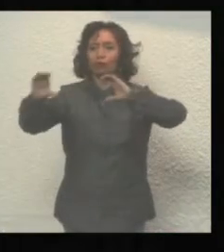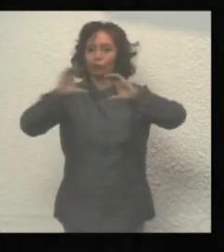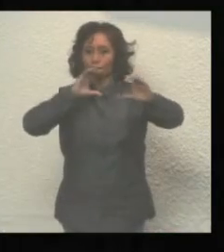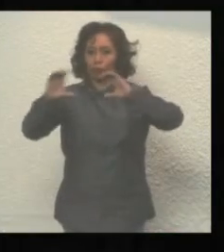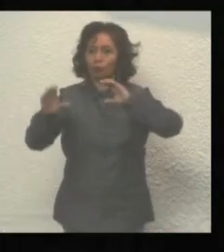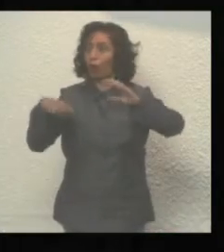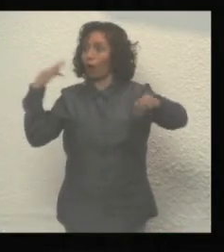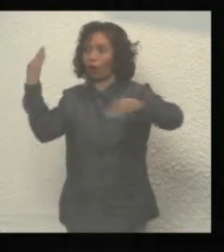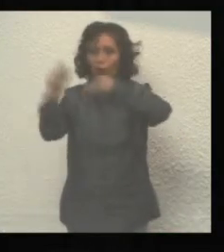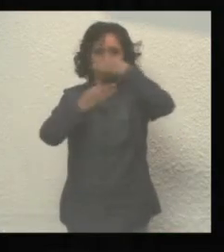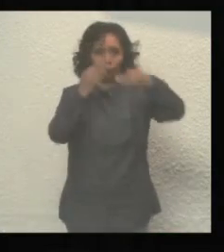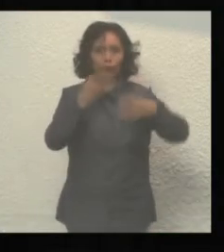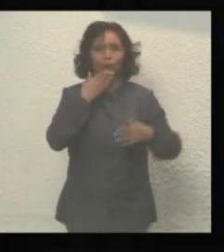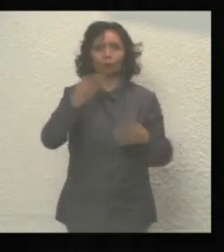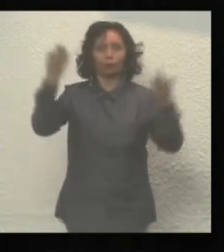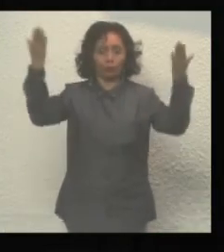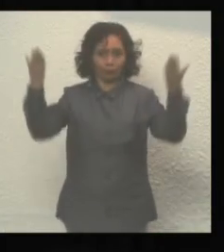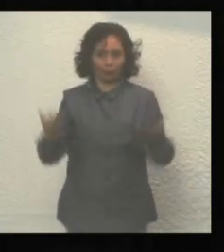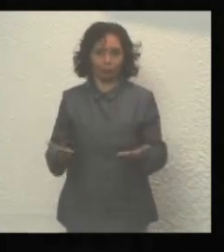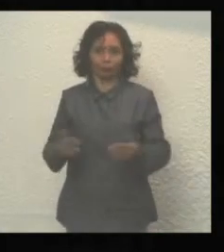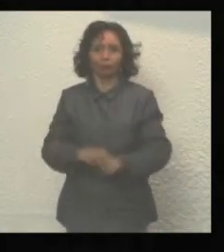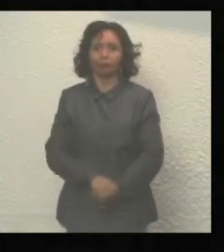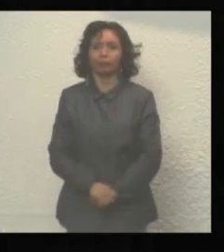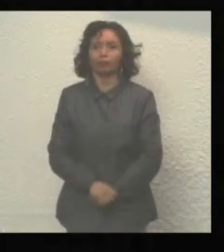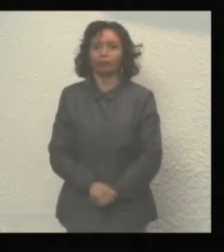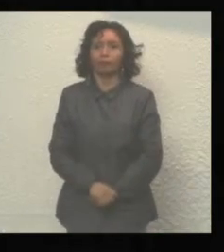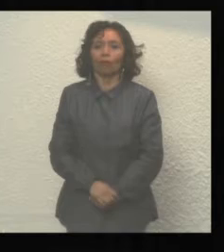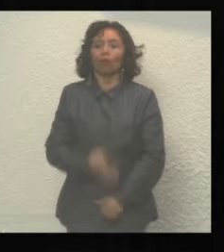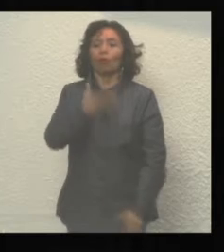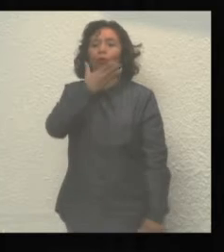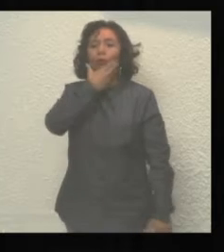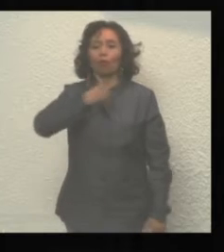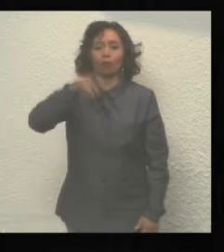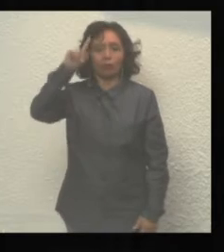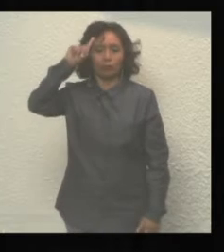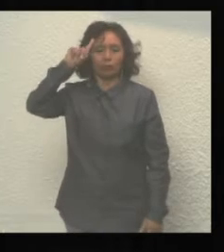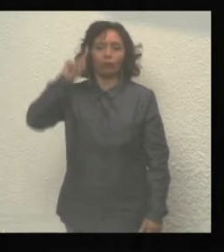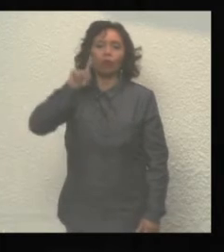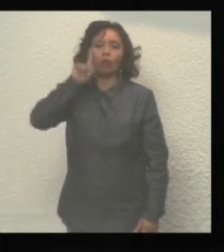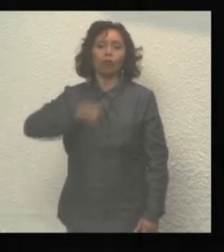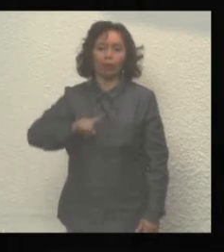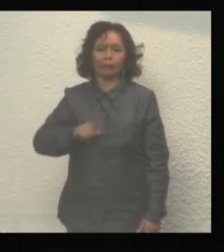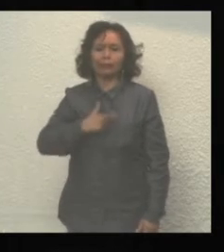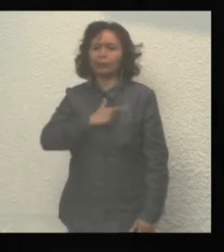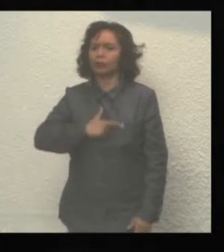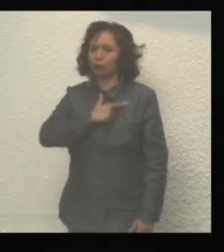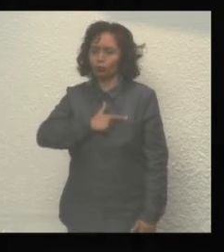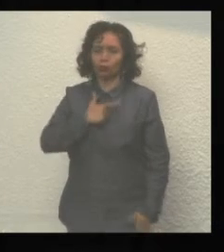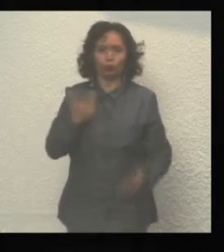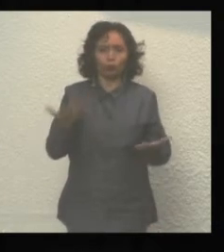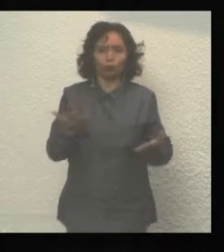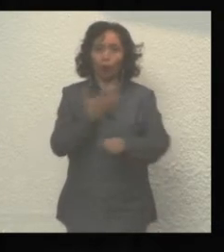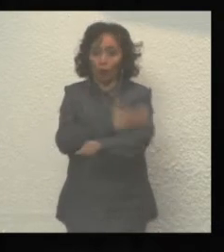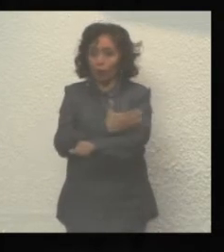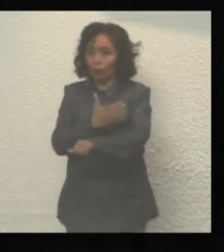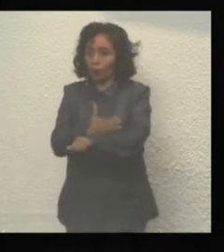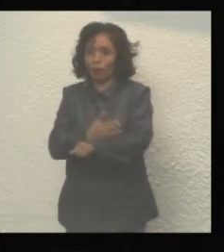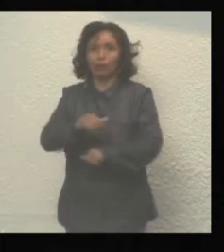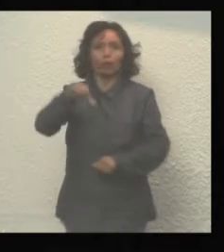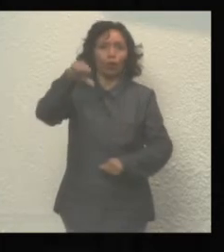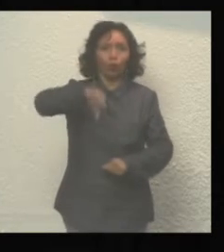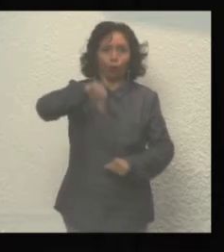todos, bienvenidos. Señoras y señores, me da mucho gusto acompañarles en